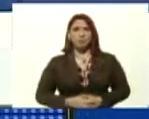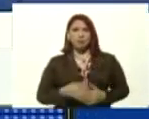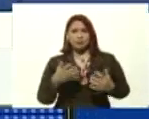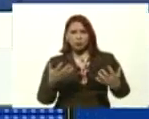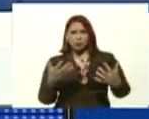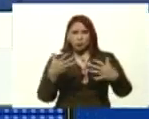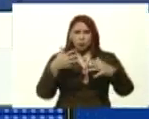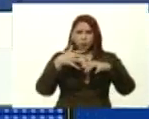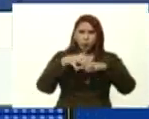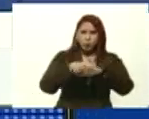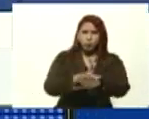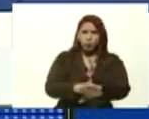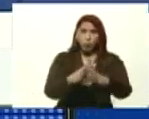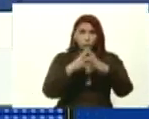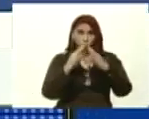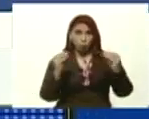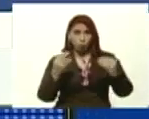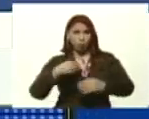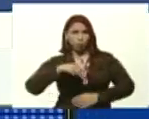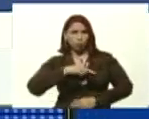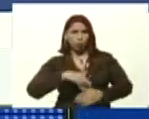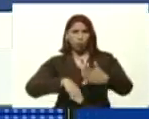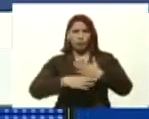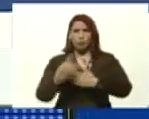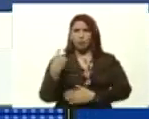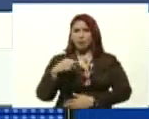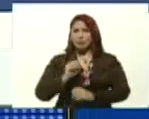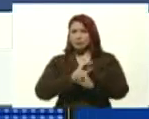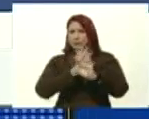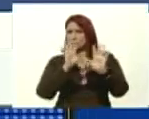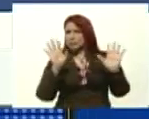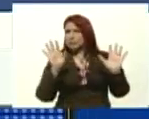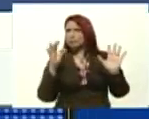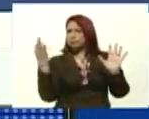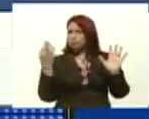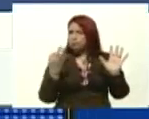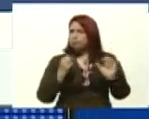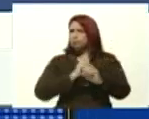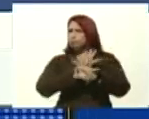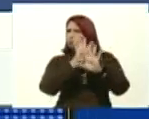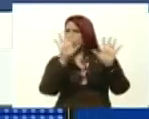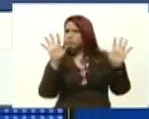eso, nosotros vamos a tener muy clara, pero muy claro en la mira,